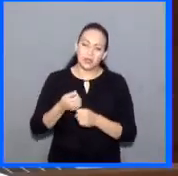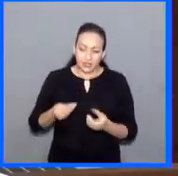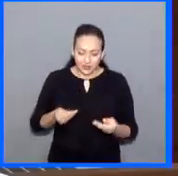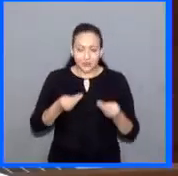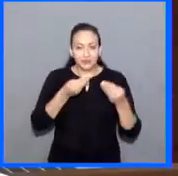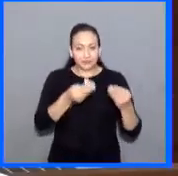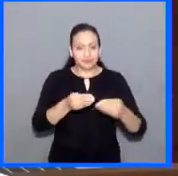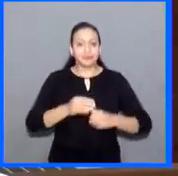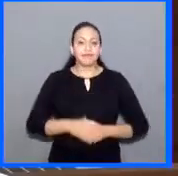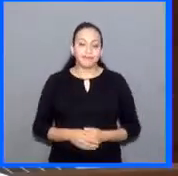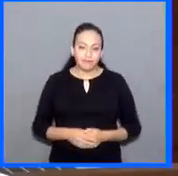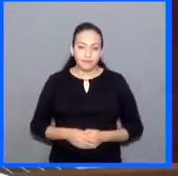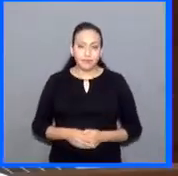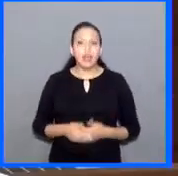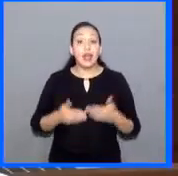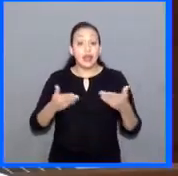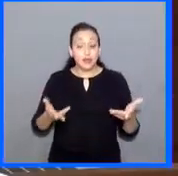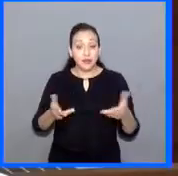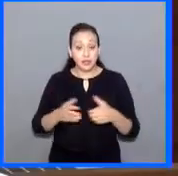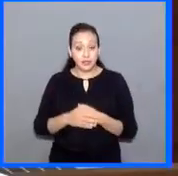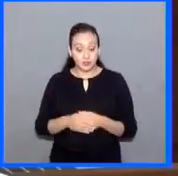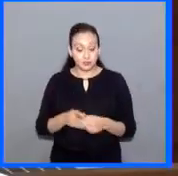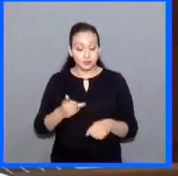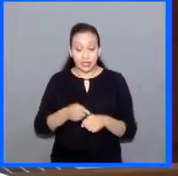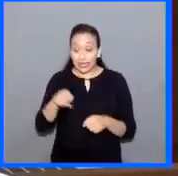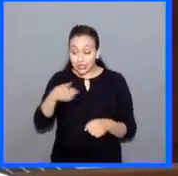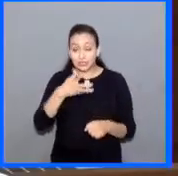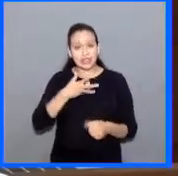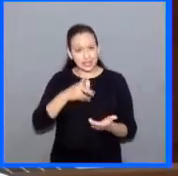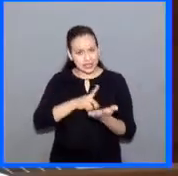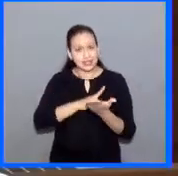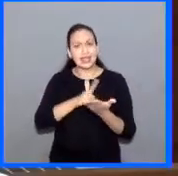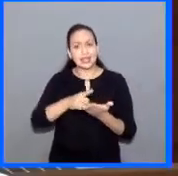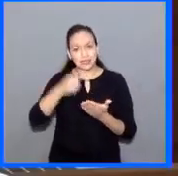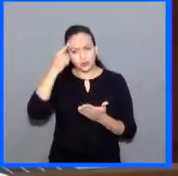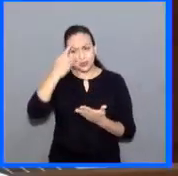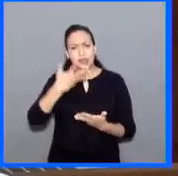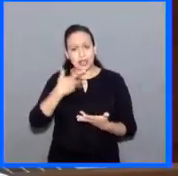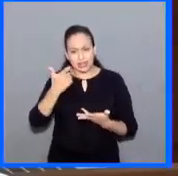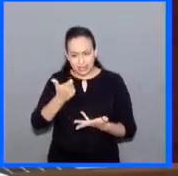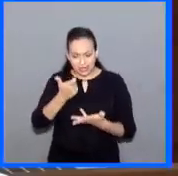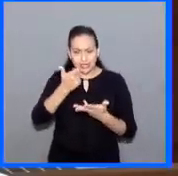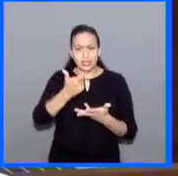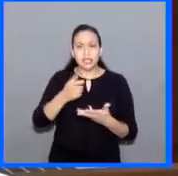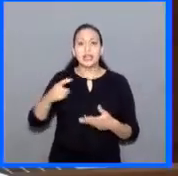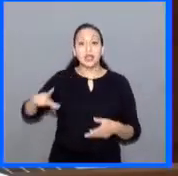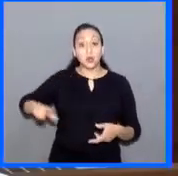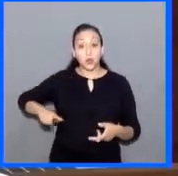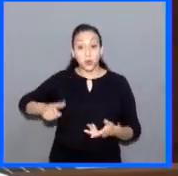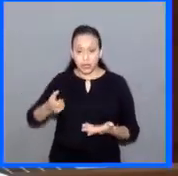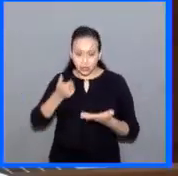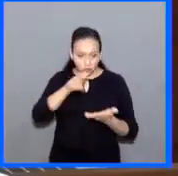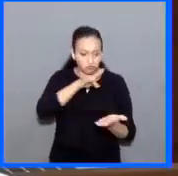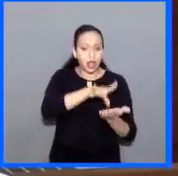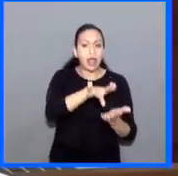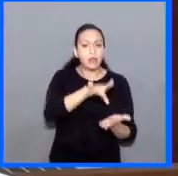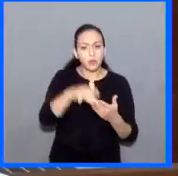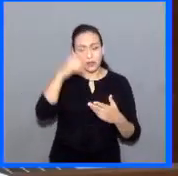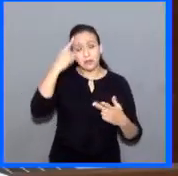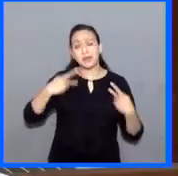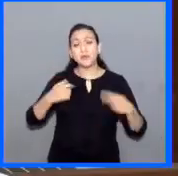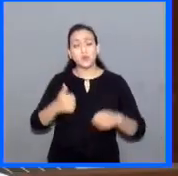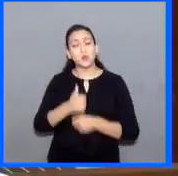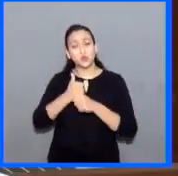de satisfacer su derecho a tener recursos públicos para hacer eficaz